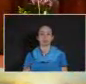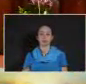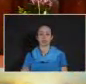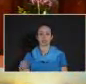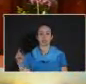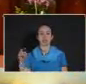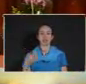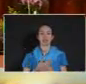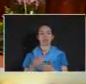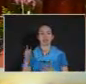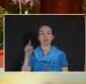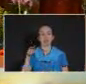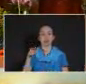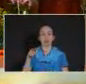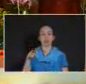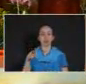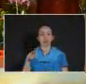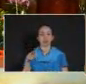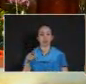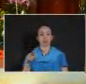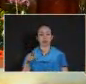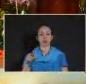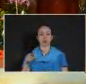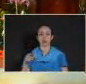¿A Damasco?